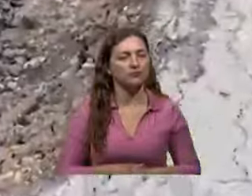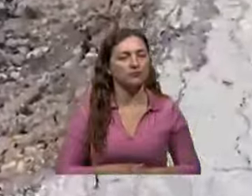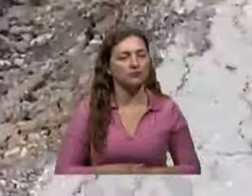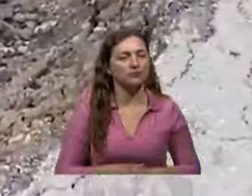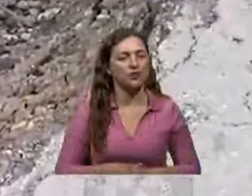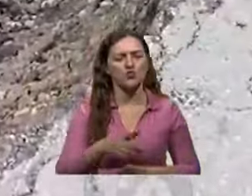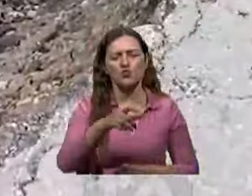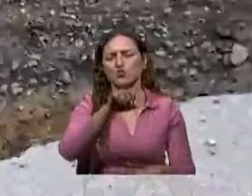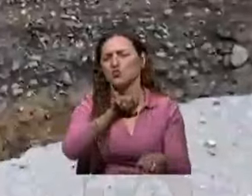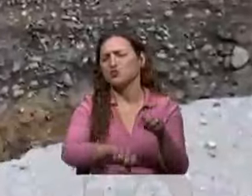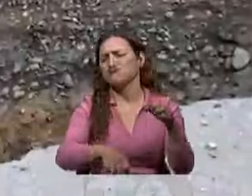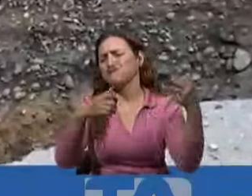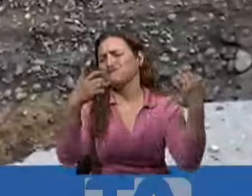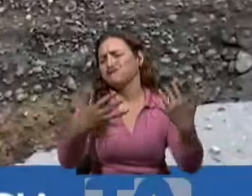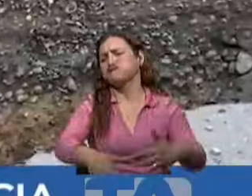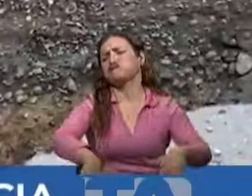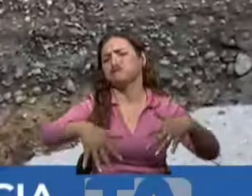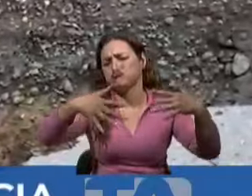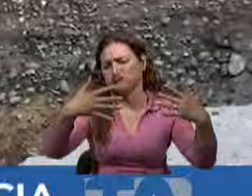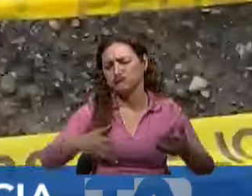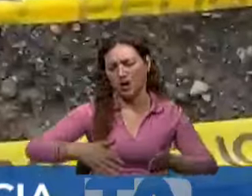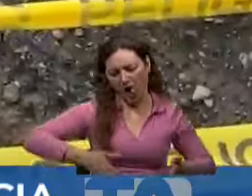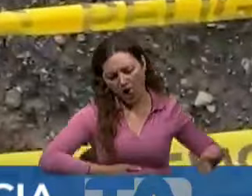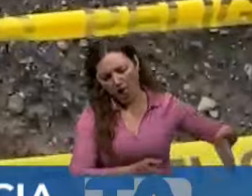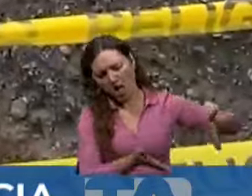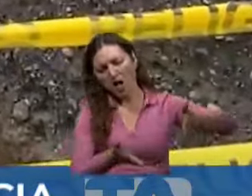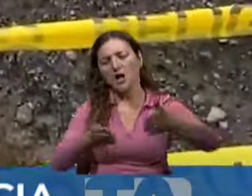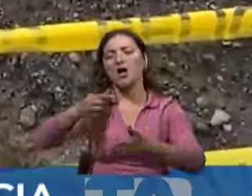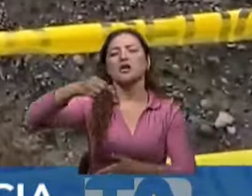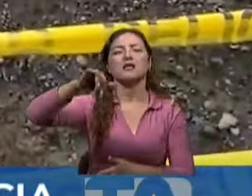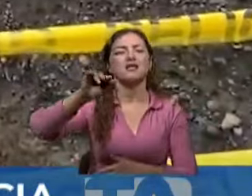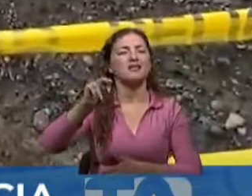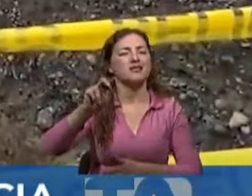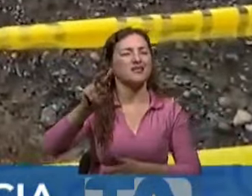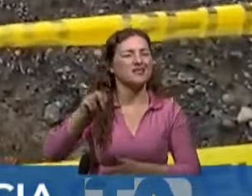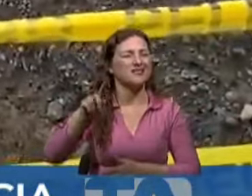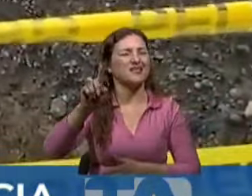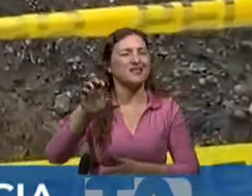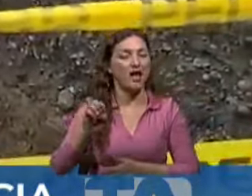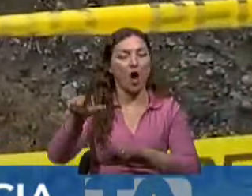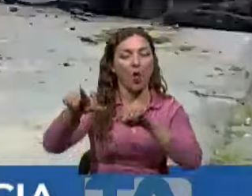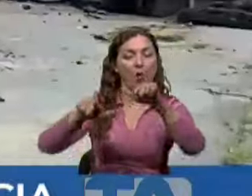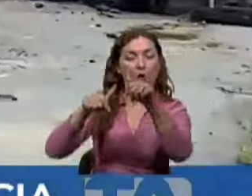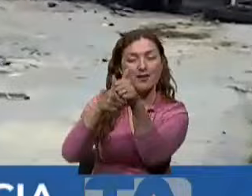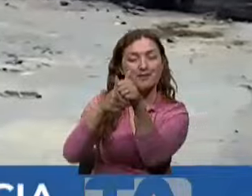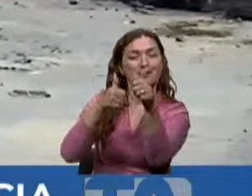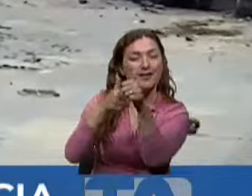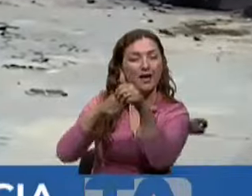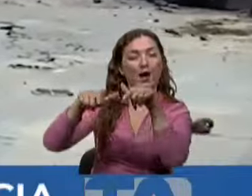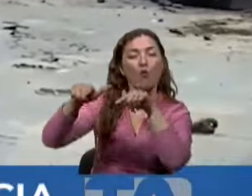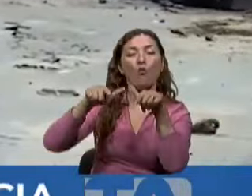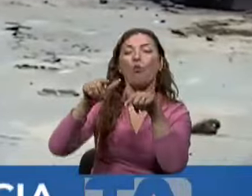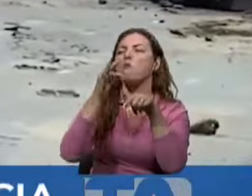El grave deterioro de la carretera Quinindé Esmeraldas a la altura del recinto El Mirador ha puesto en riesgo a quienes transitan por el